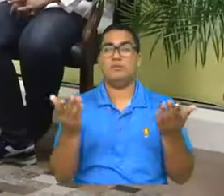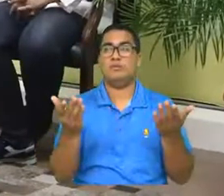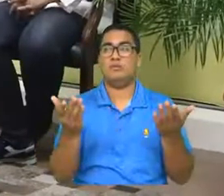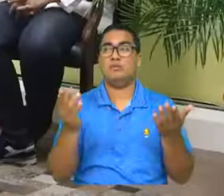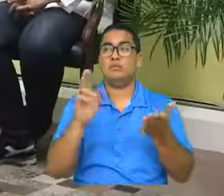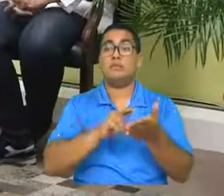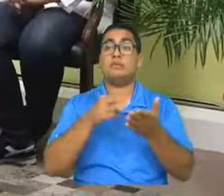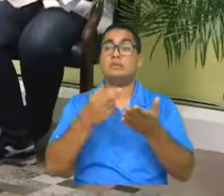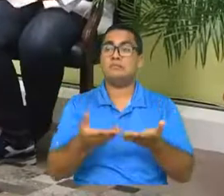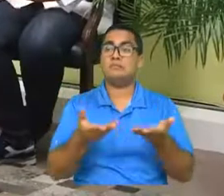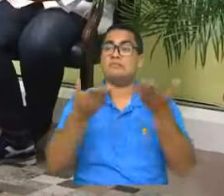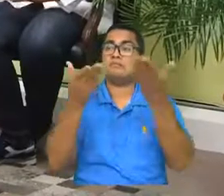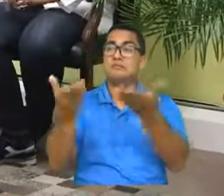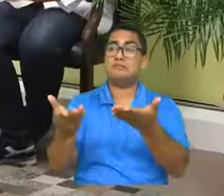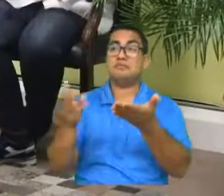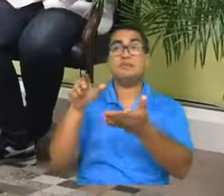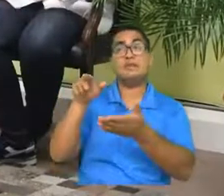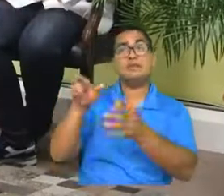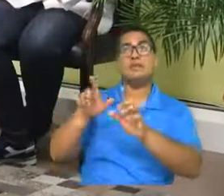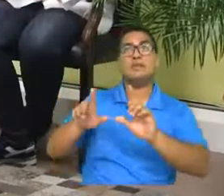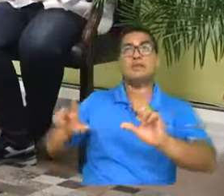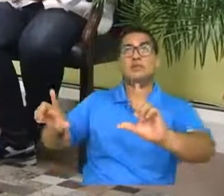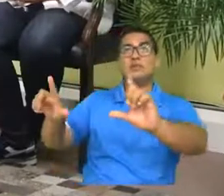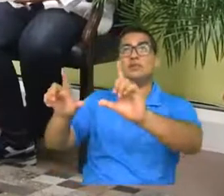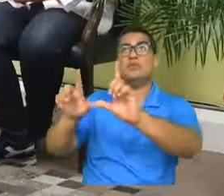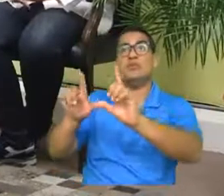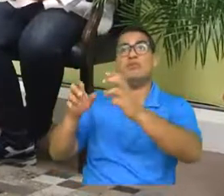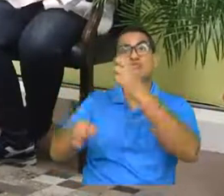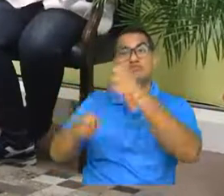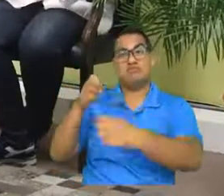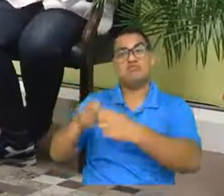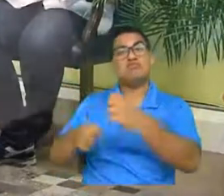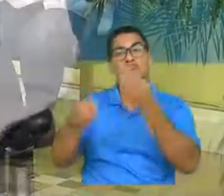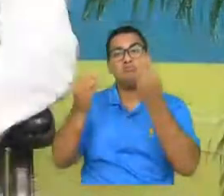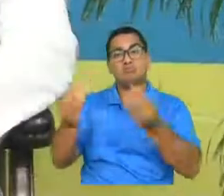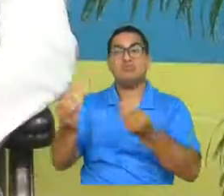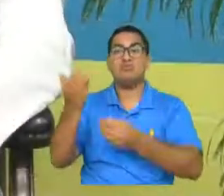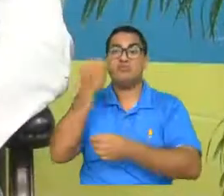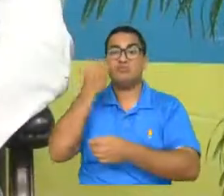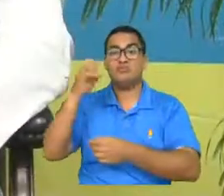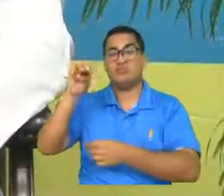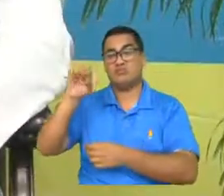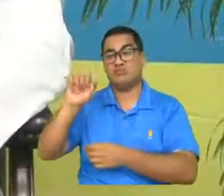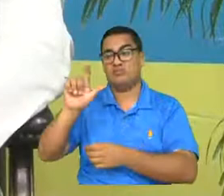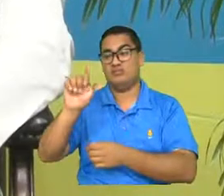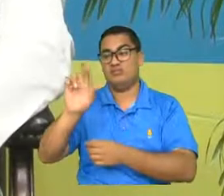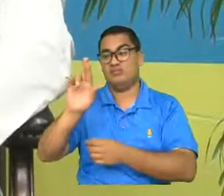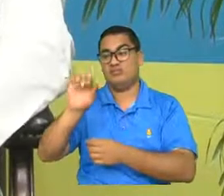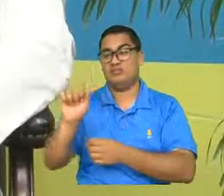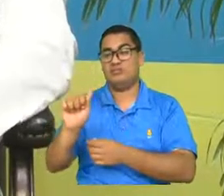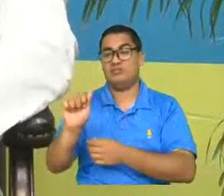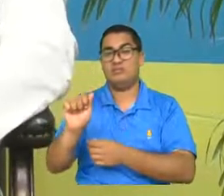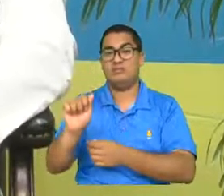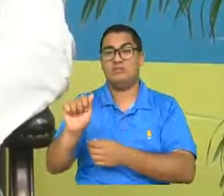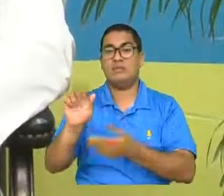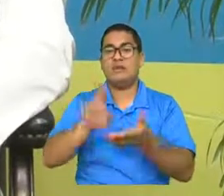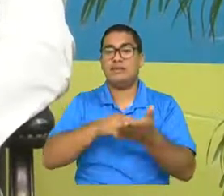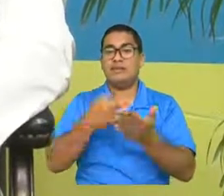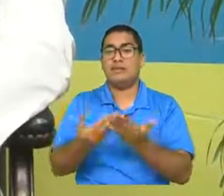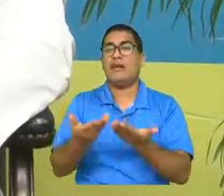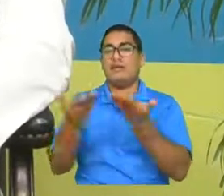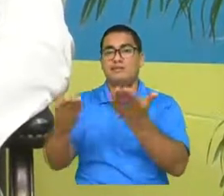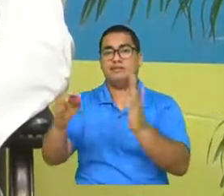de mosquiteros en aquella zona donde sabemos que tenemos esta situación en particular y que es una forma